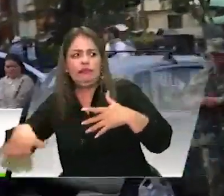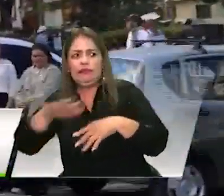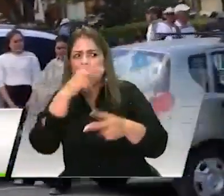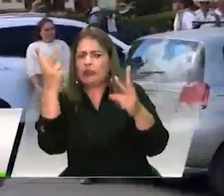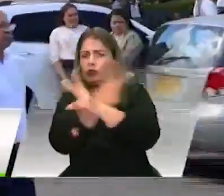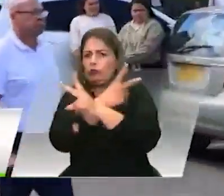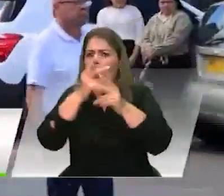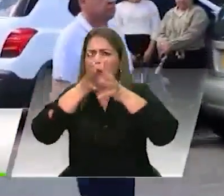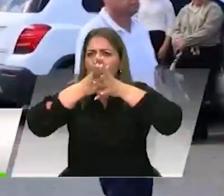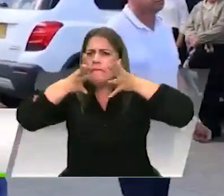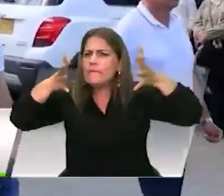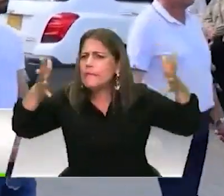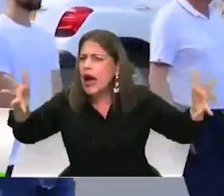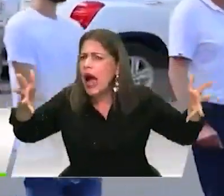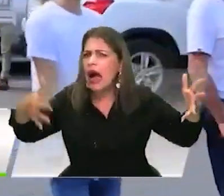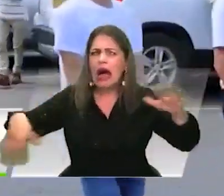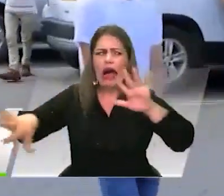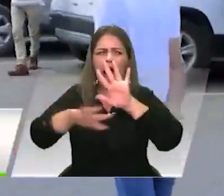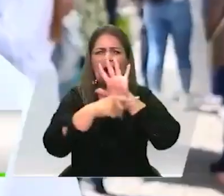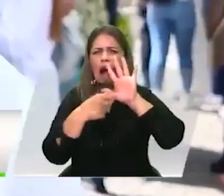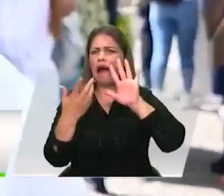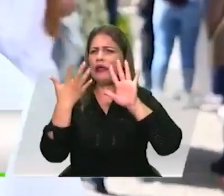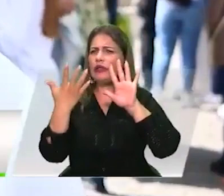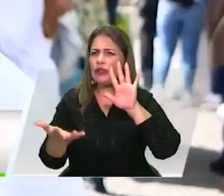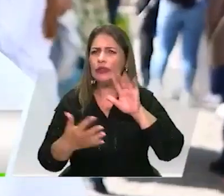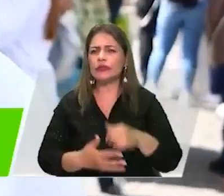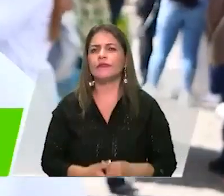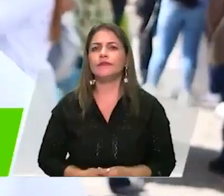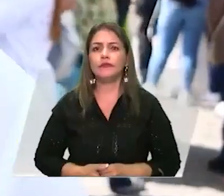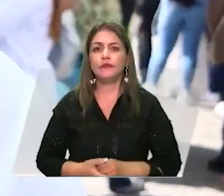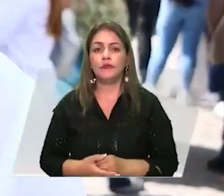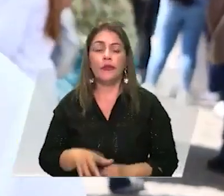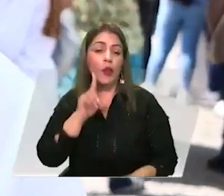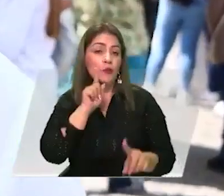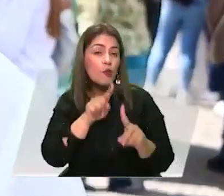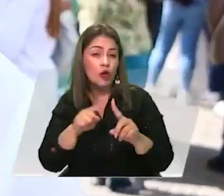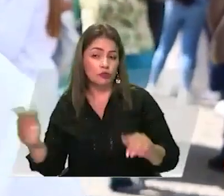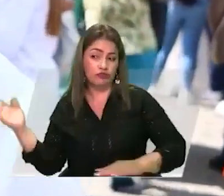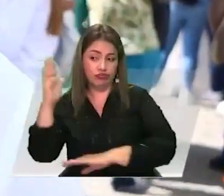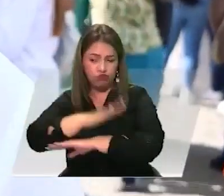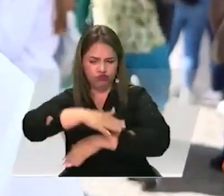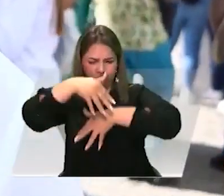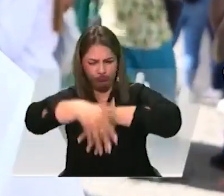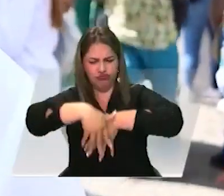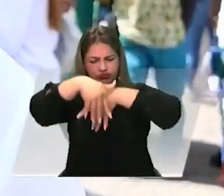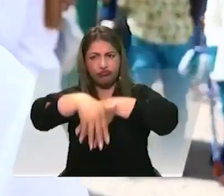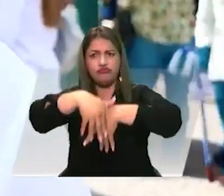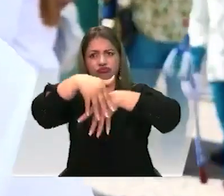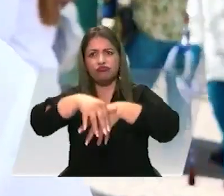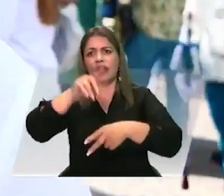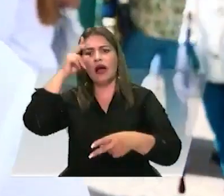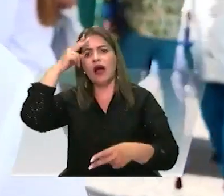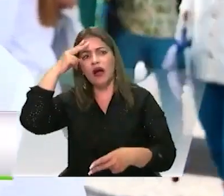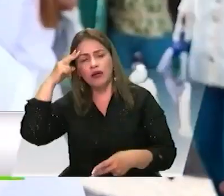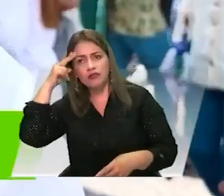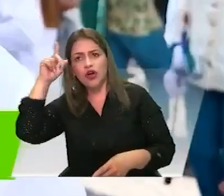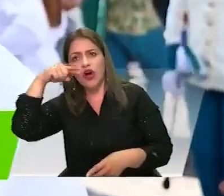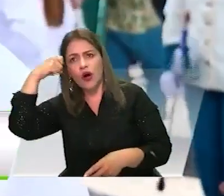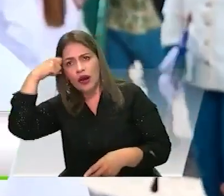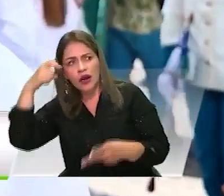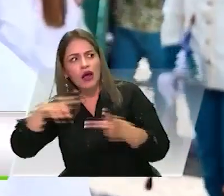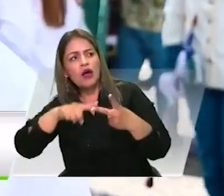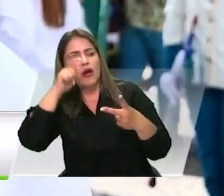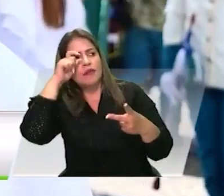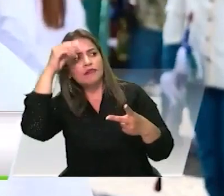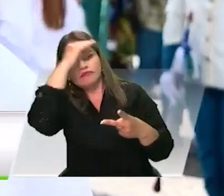del departamento por fuera del área metropolitana. La idea de la marcha es hacer un llamado al gobierno departamental y nacional, ya que estos grupos